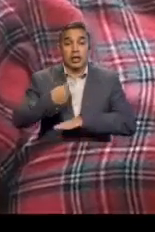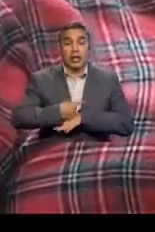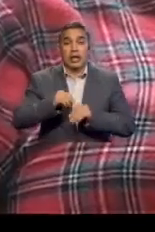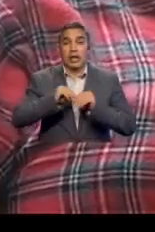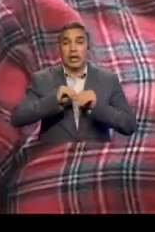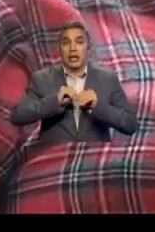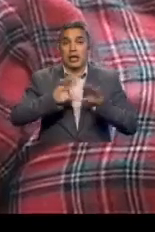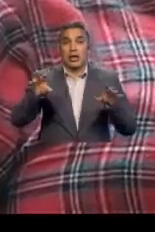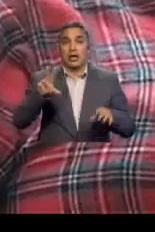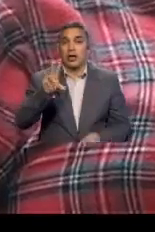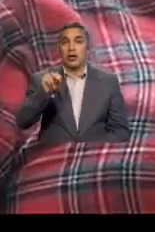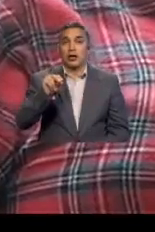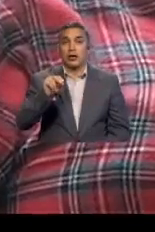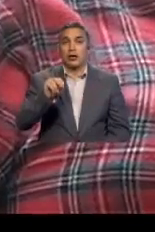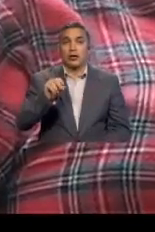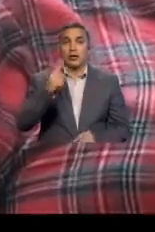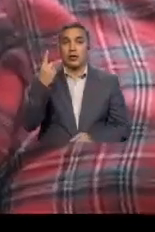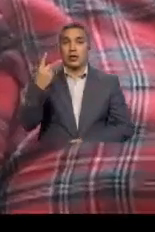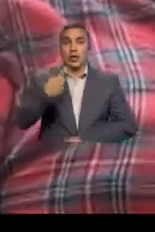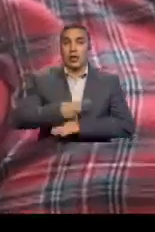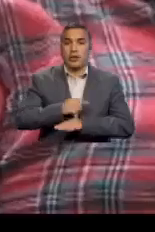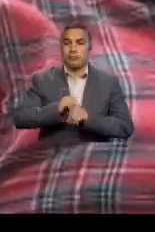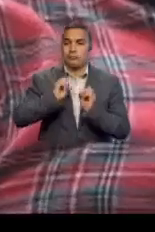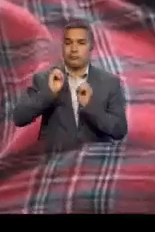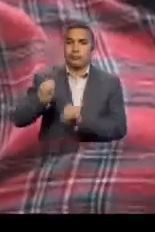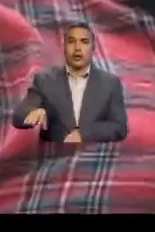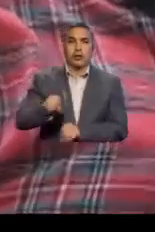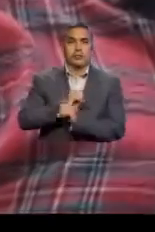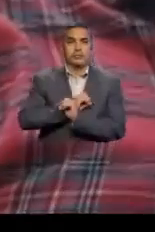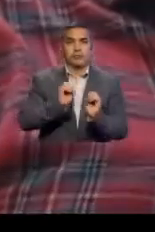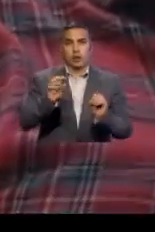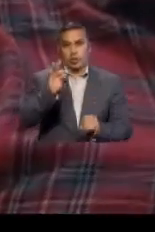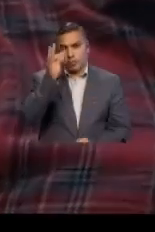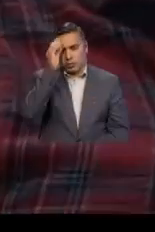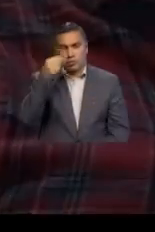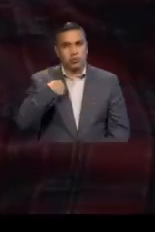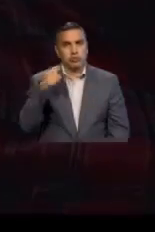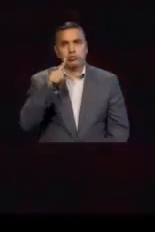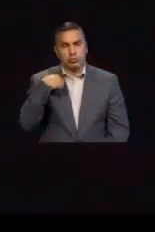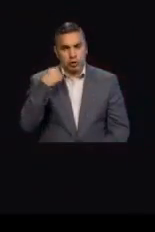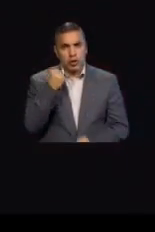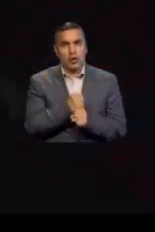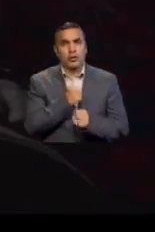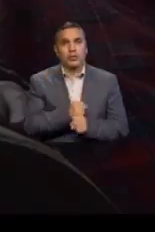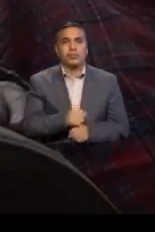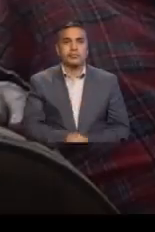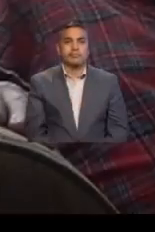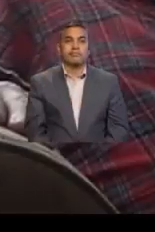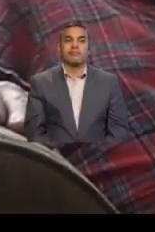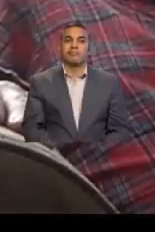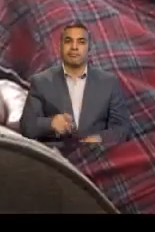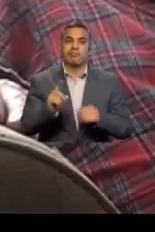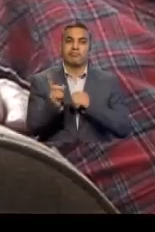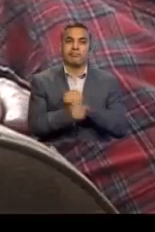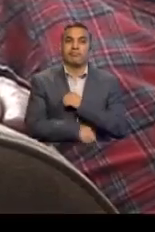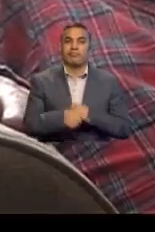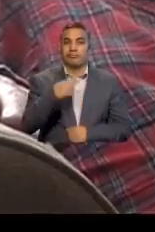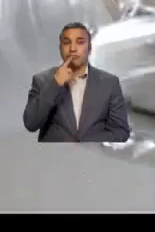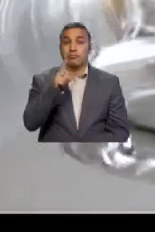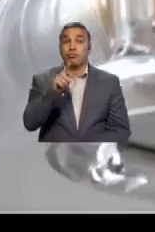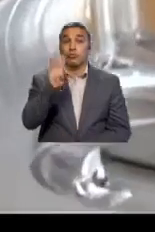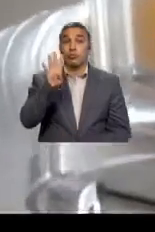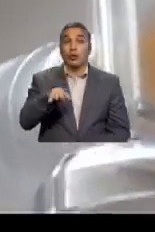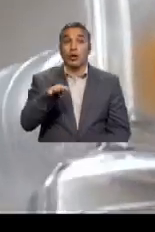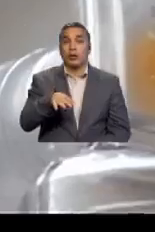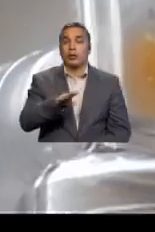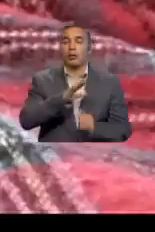general no dejé un solo día abandonado el hospital y tuve que pagar caro. Estuvo 4